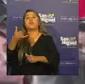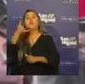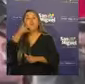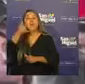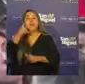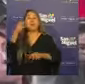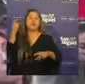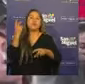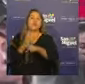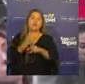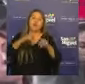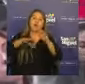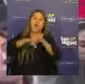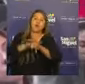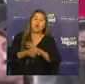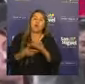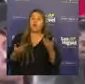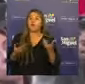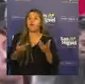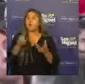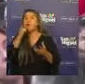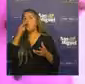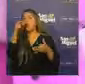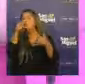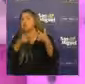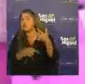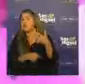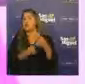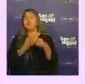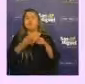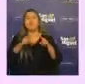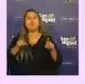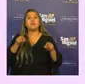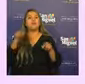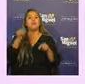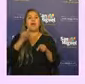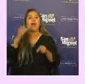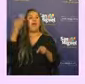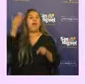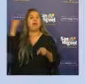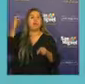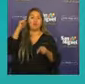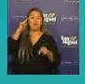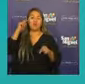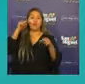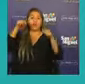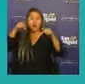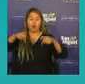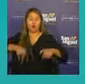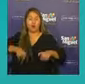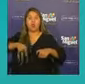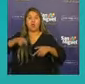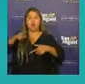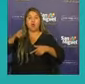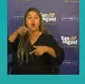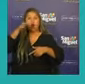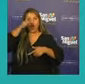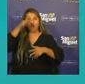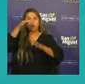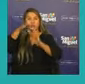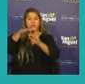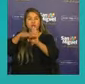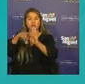de asaltos, qué tipo de asaltos. Hoy día ese observatorio viene a poder aportar a